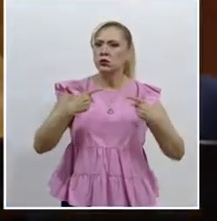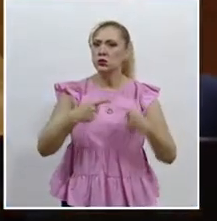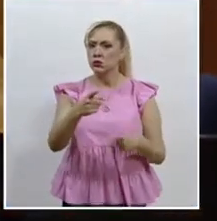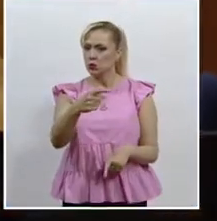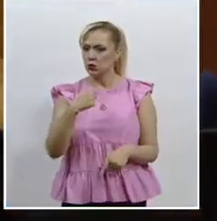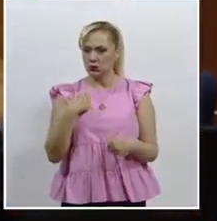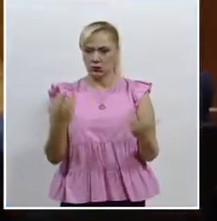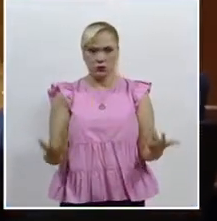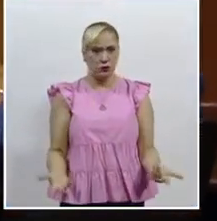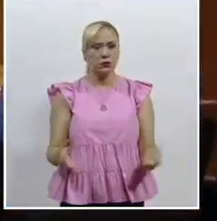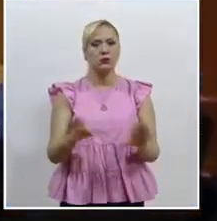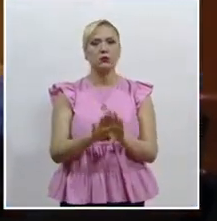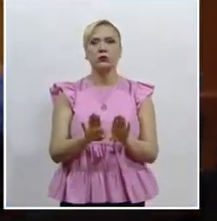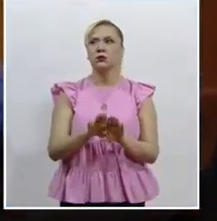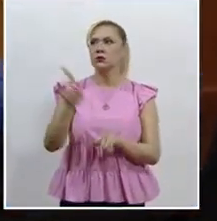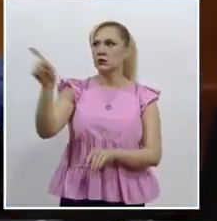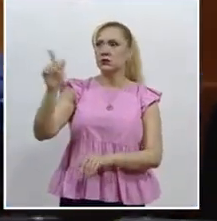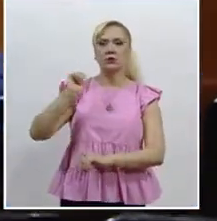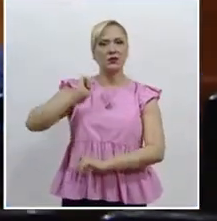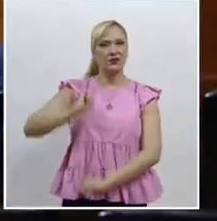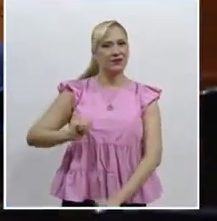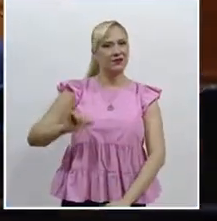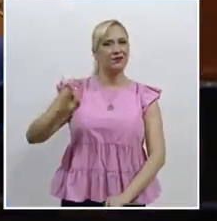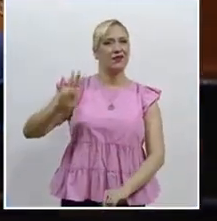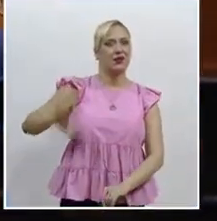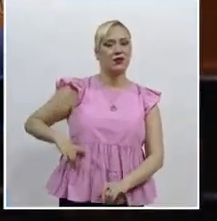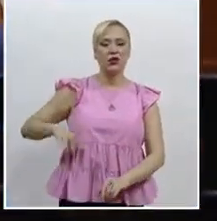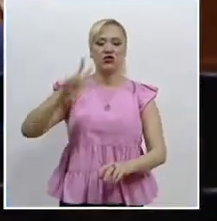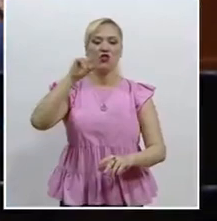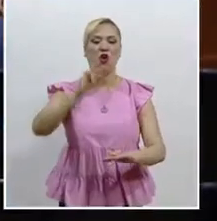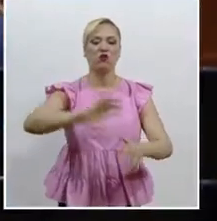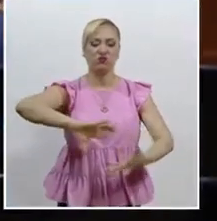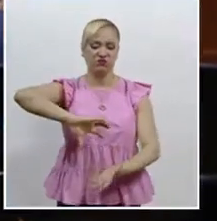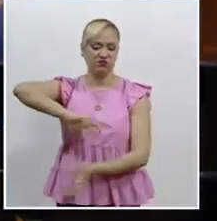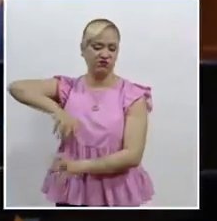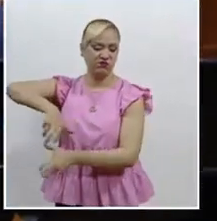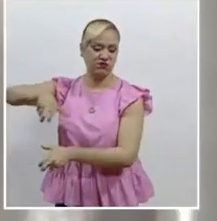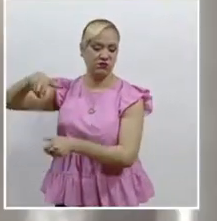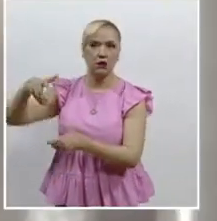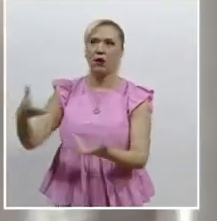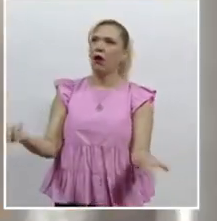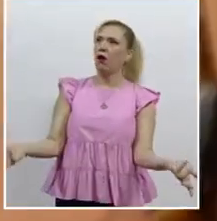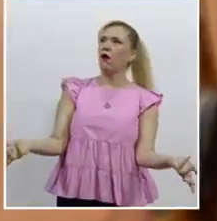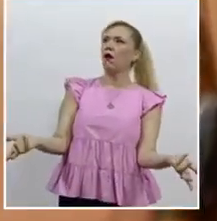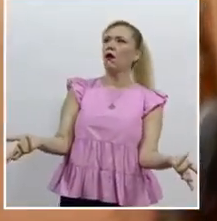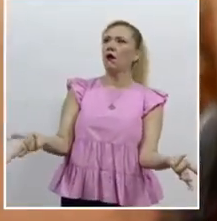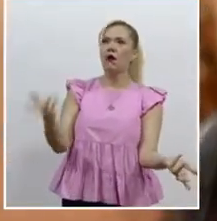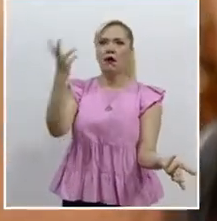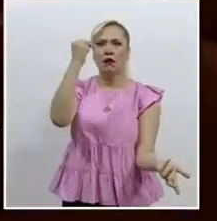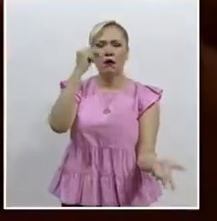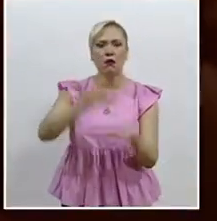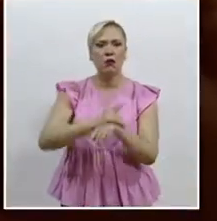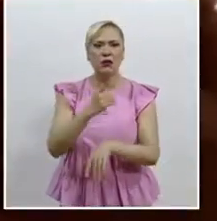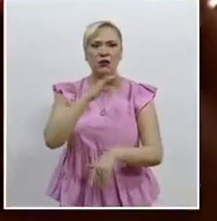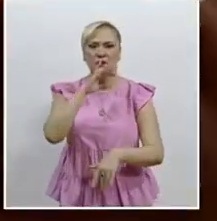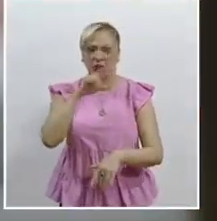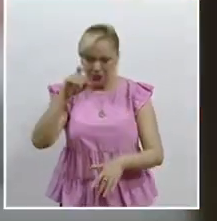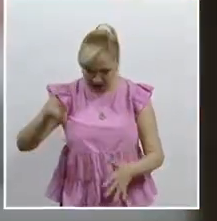se abstengan de restringir su acceso en condiciones de disponibilidad, calidad y accesibilidad y adoptar medidas